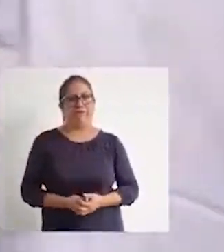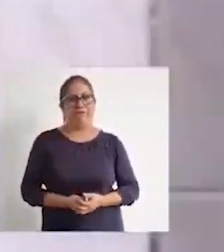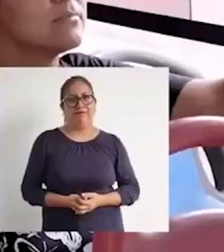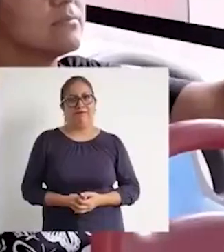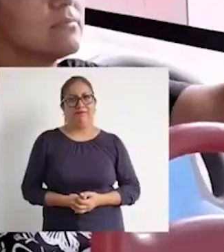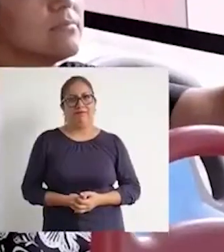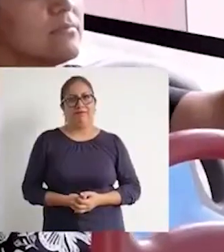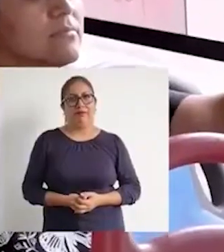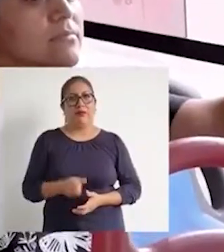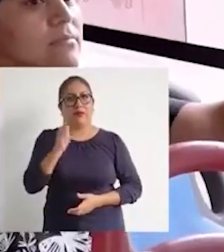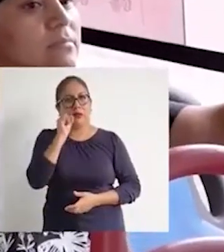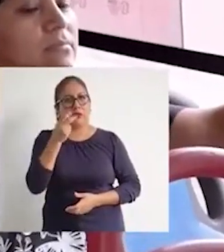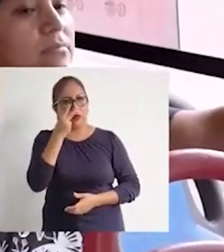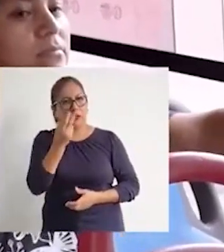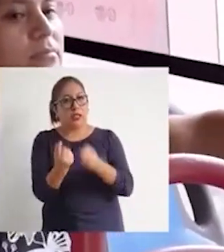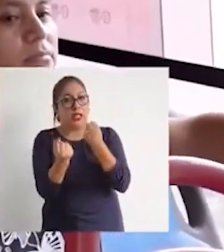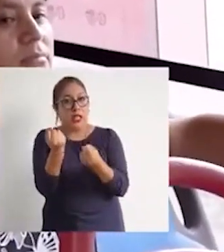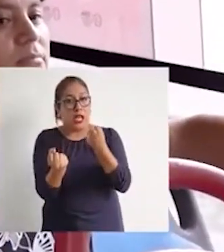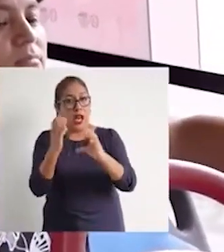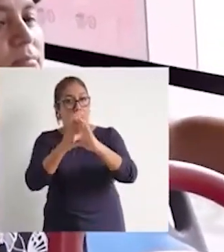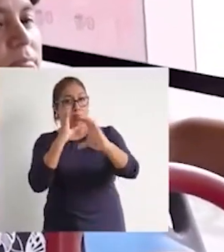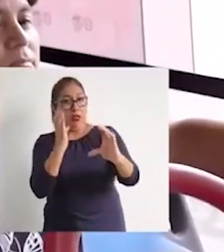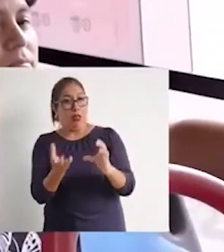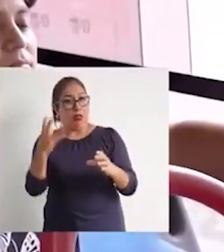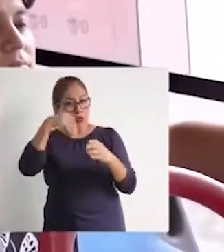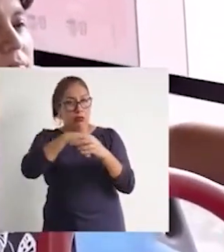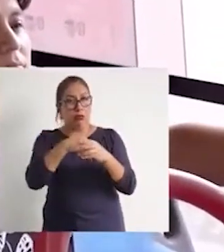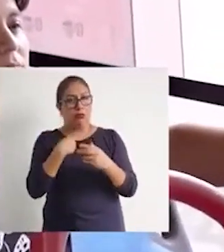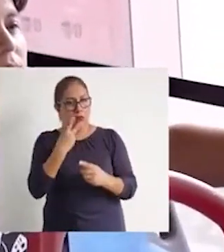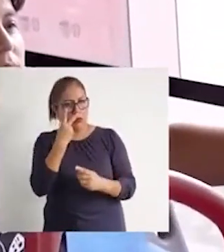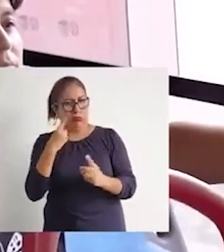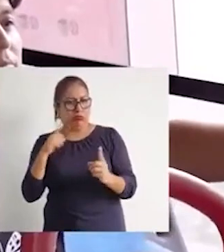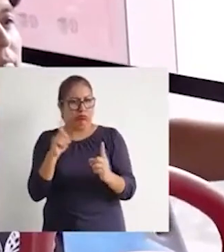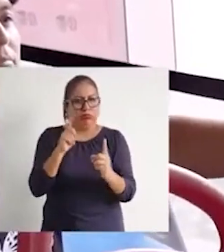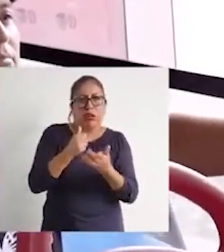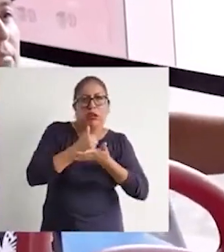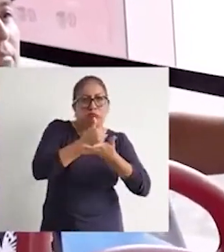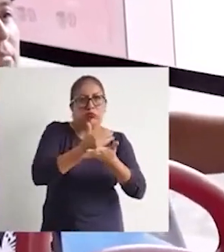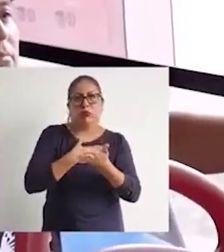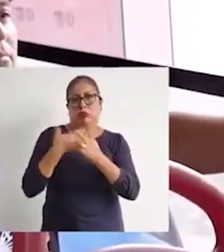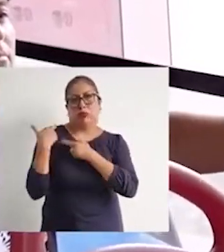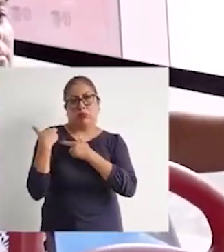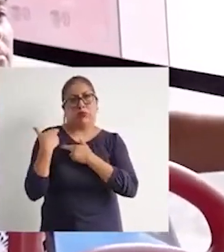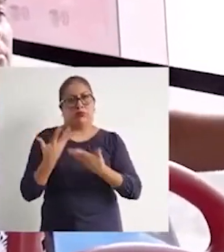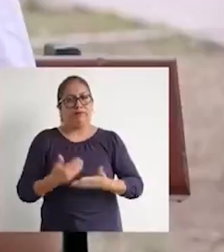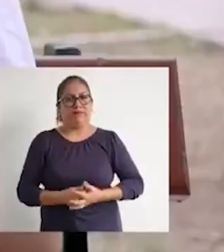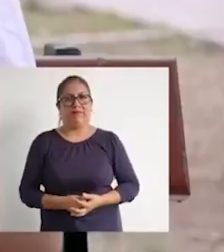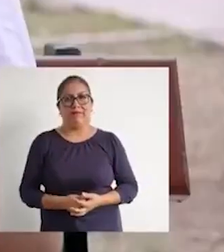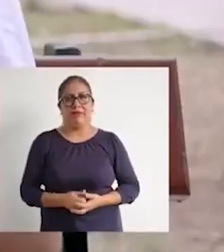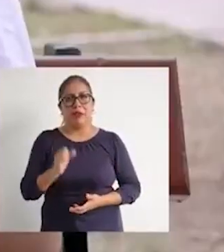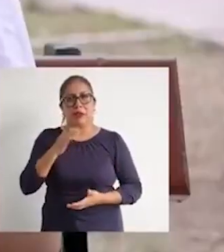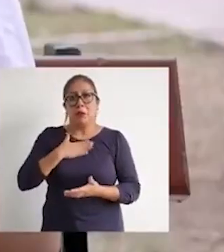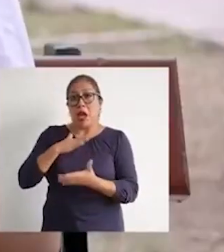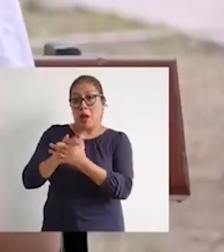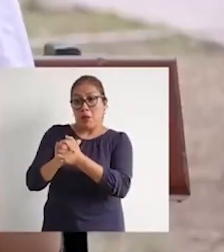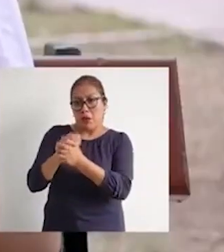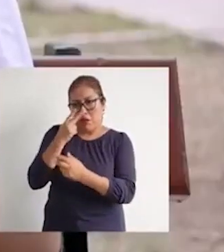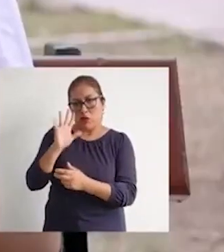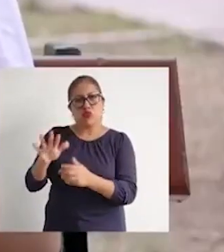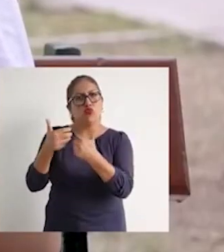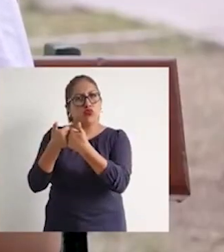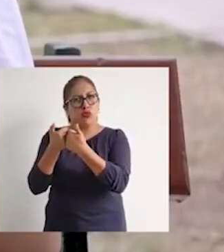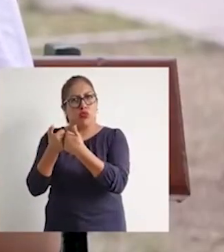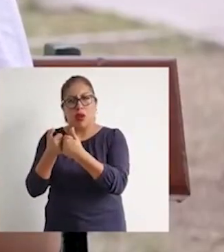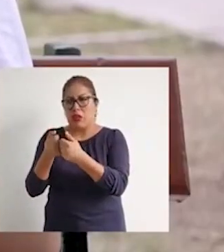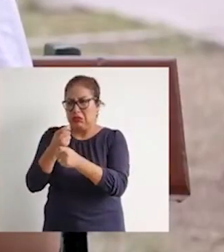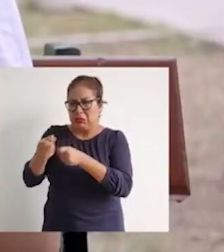problema. Si agreden a alguna pasajera en este carro, mi responsabilidad es intervenir, porque también es mi problema. Si mi amiga tiene una